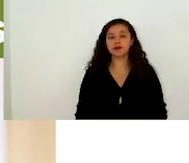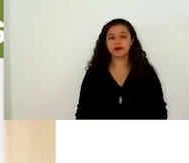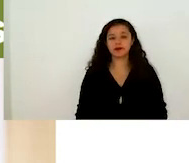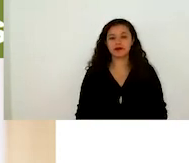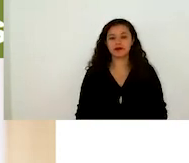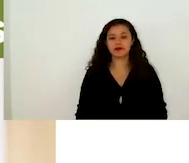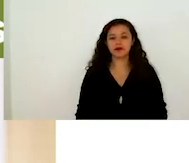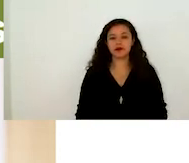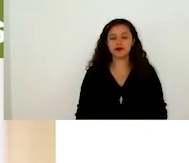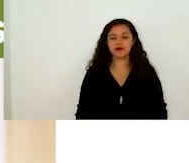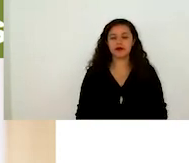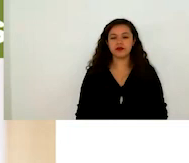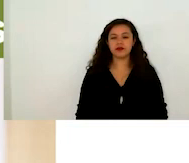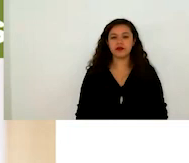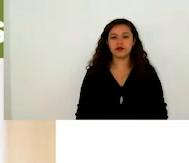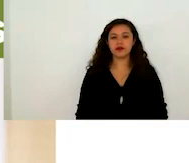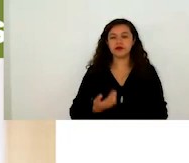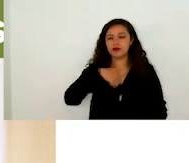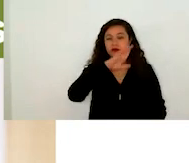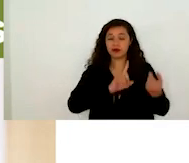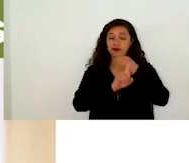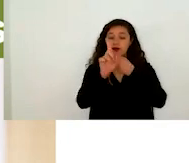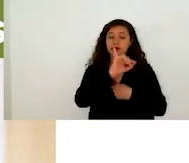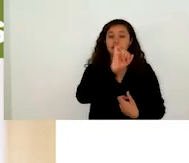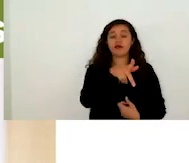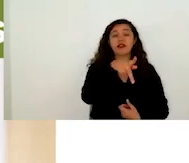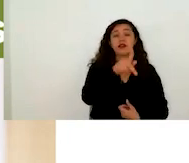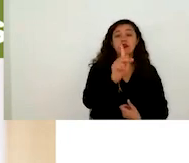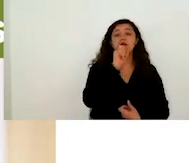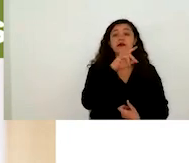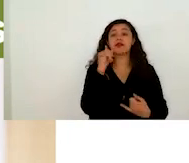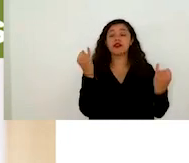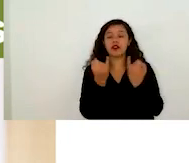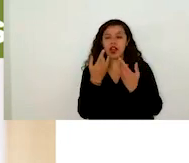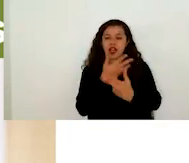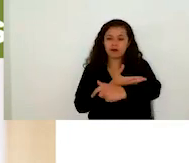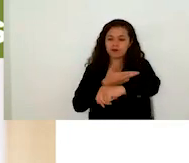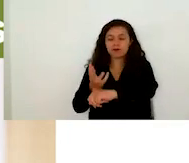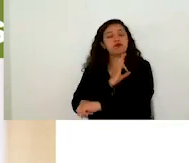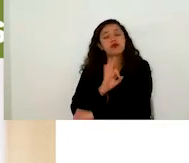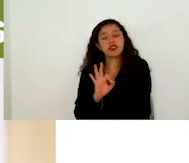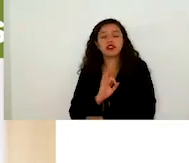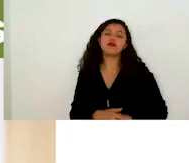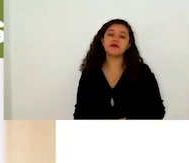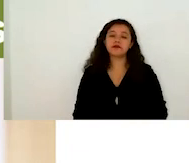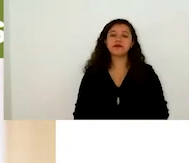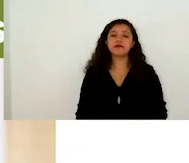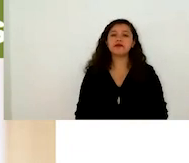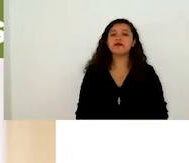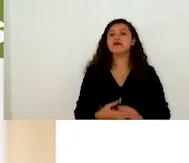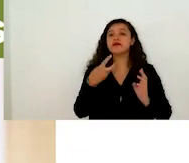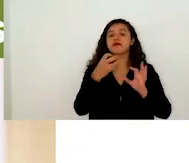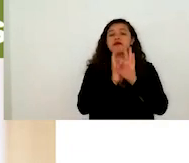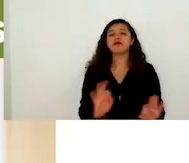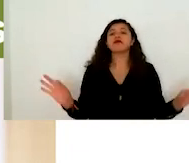nos puede llevar a un conflicto definitivamente pero también poder a resolver uno y lo importante de